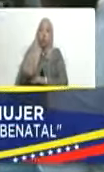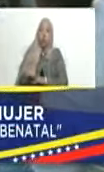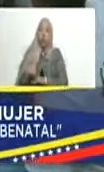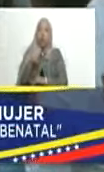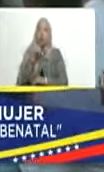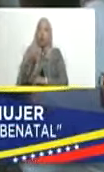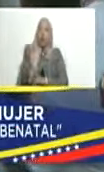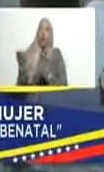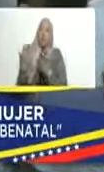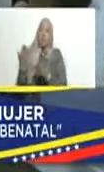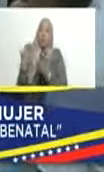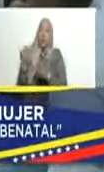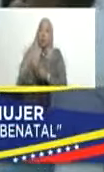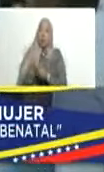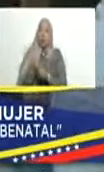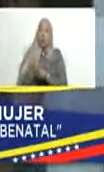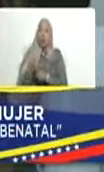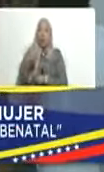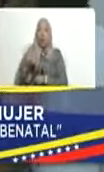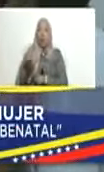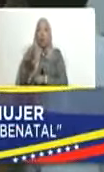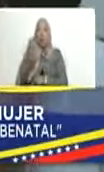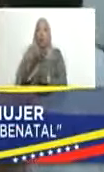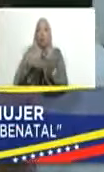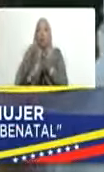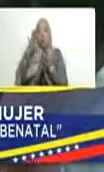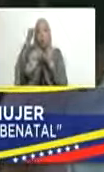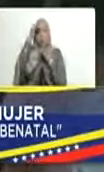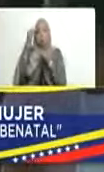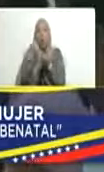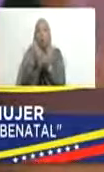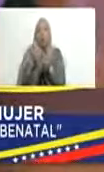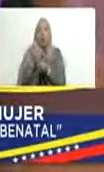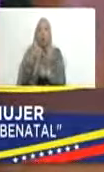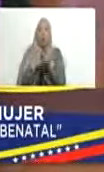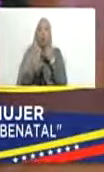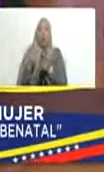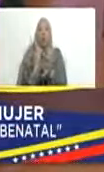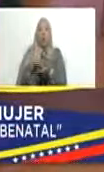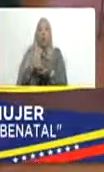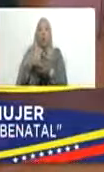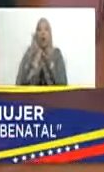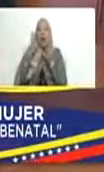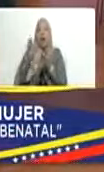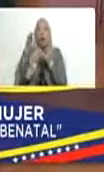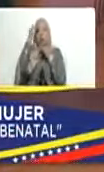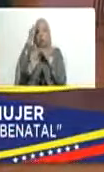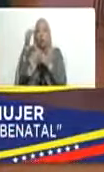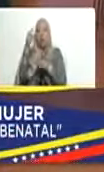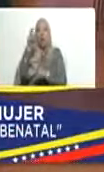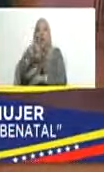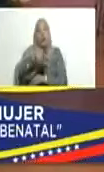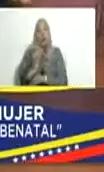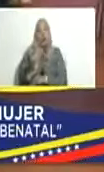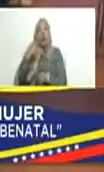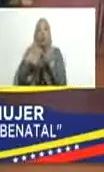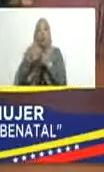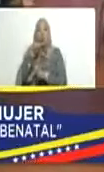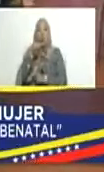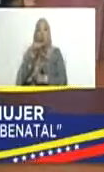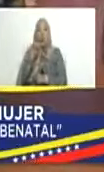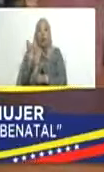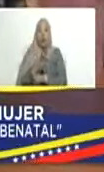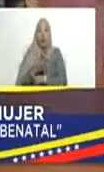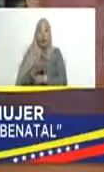de emergencia, que la tenemos por aquí, donde vamos a tener el triaje y se va a poder atender a las pacientes y a los pacientes de